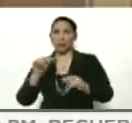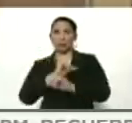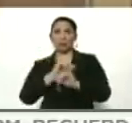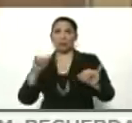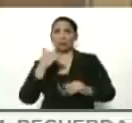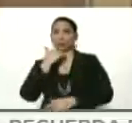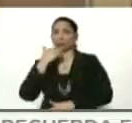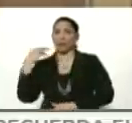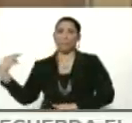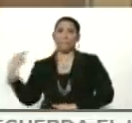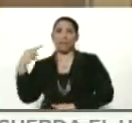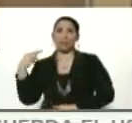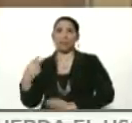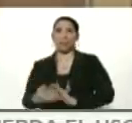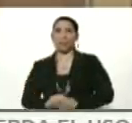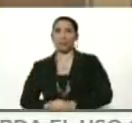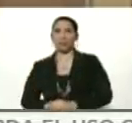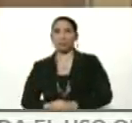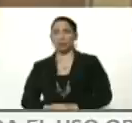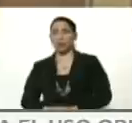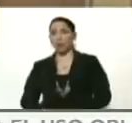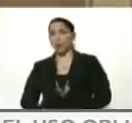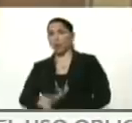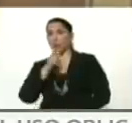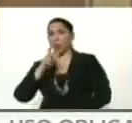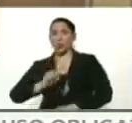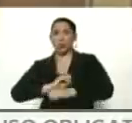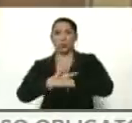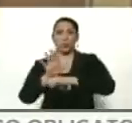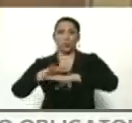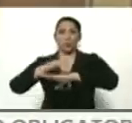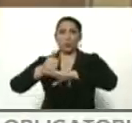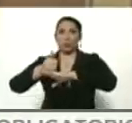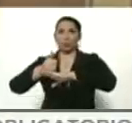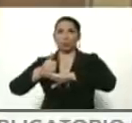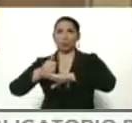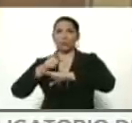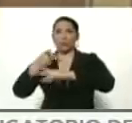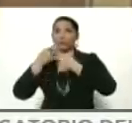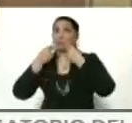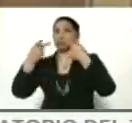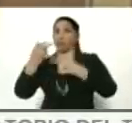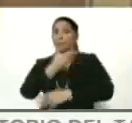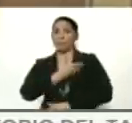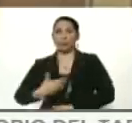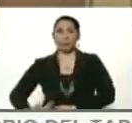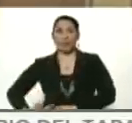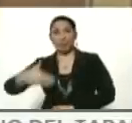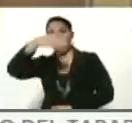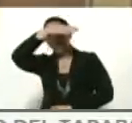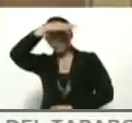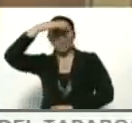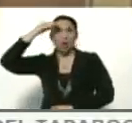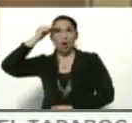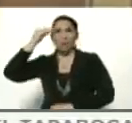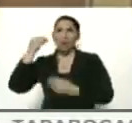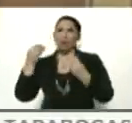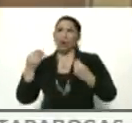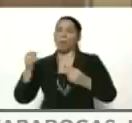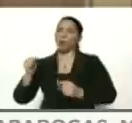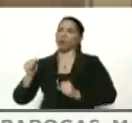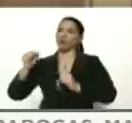fueron víctimas letales de COVID-19. Esto lo anunciaba el presidente Donald Trump como un